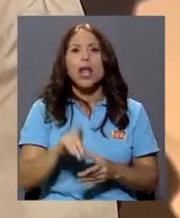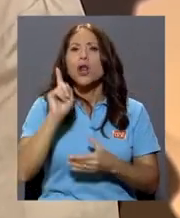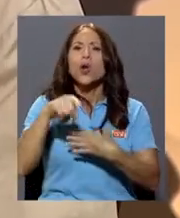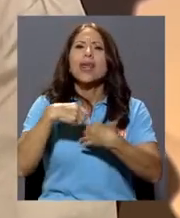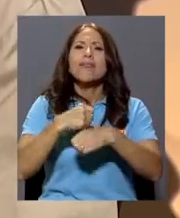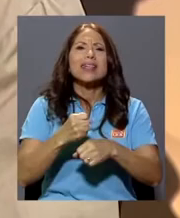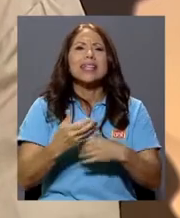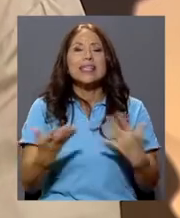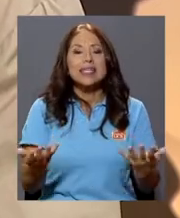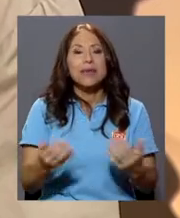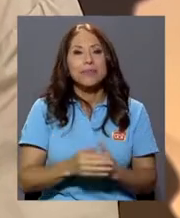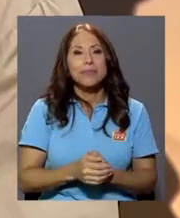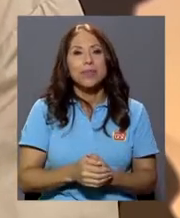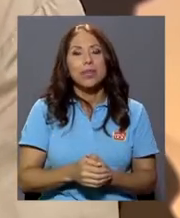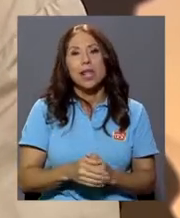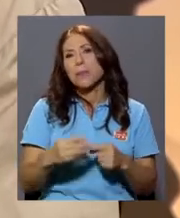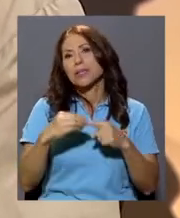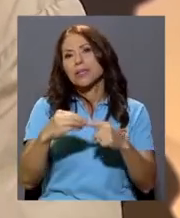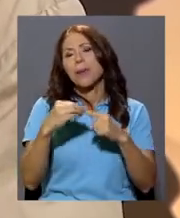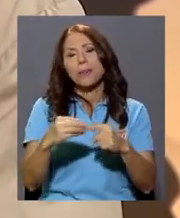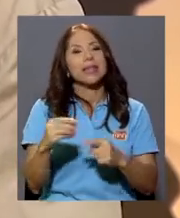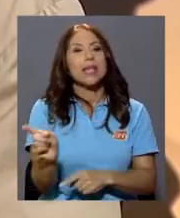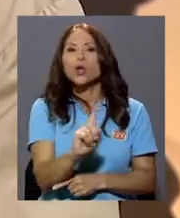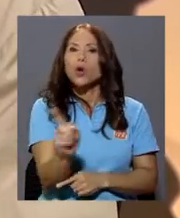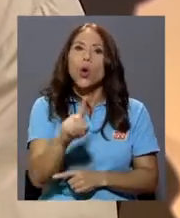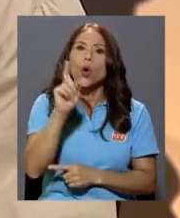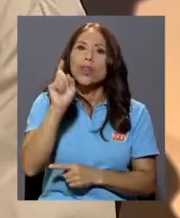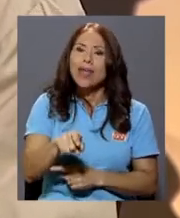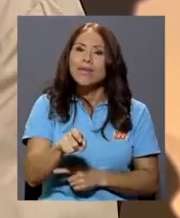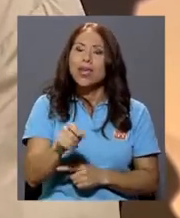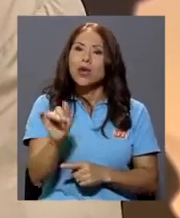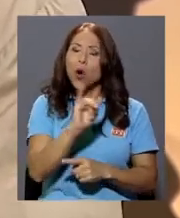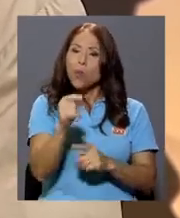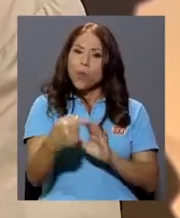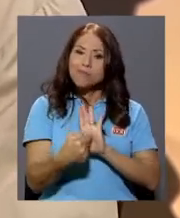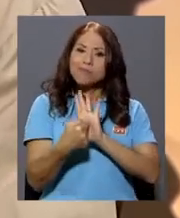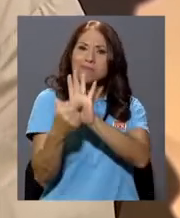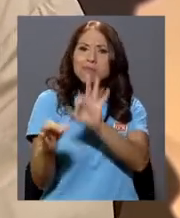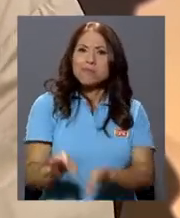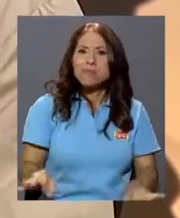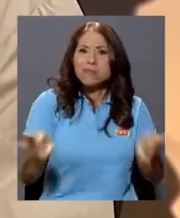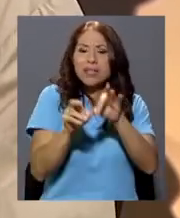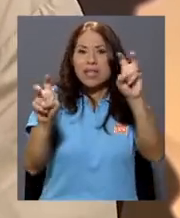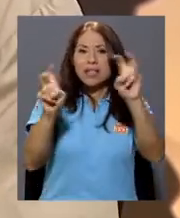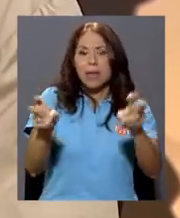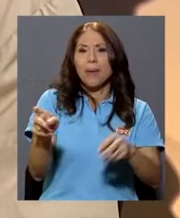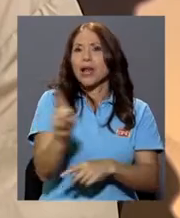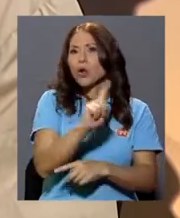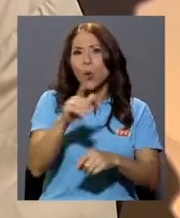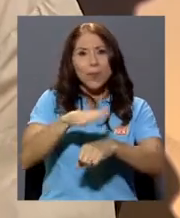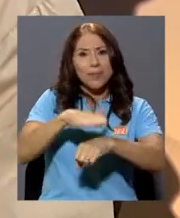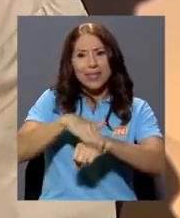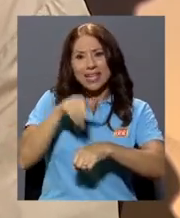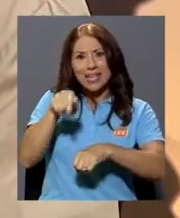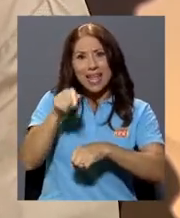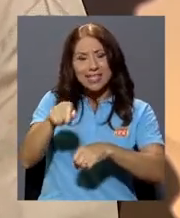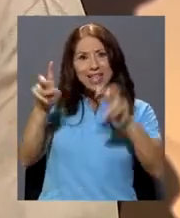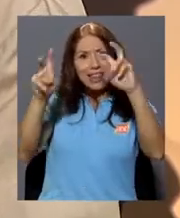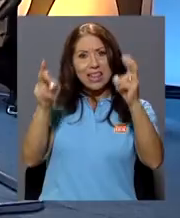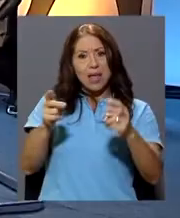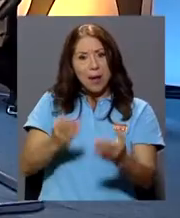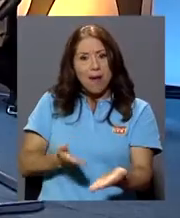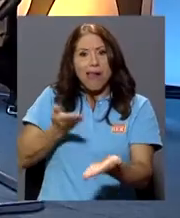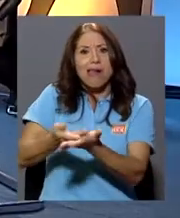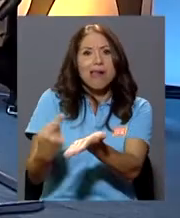hacer es fundamentalmente diría yo que no hay que instrumentalizar este tema, no dejar que este tema sea instrumentalizado con fines espurios,